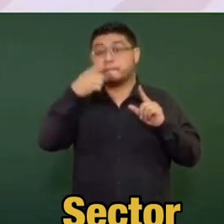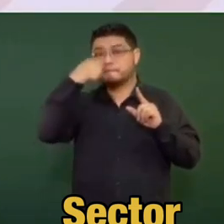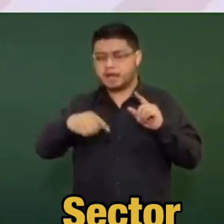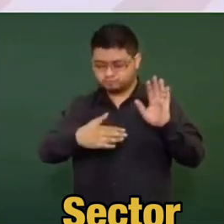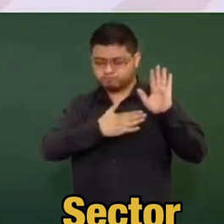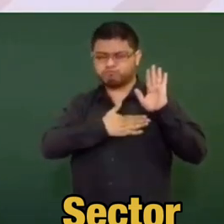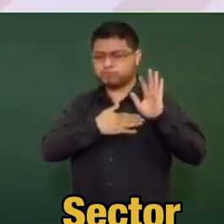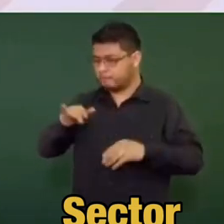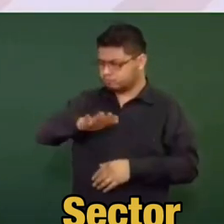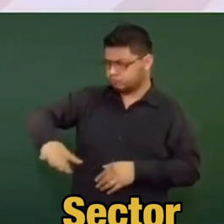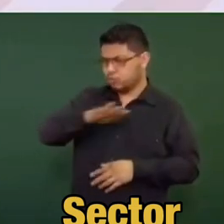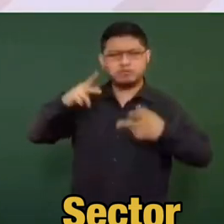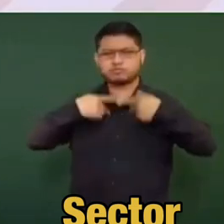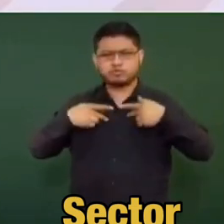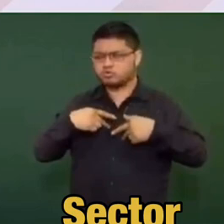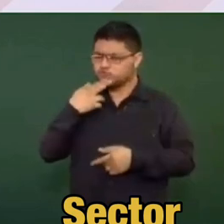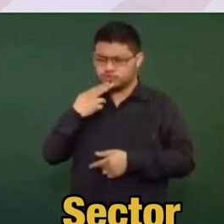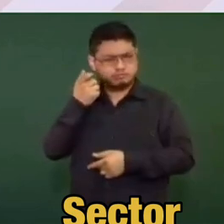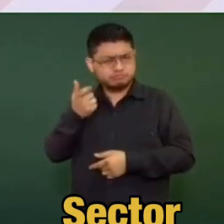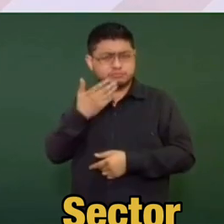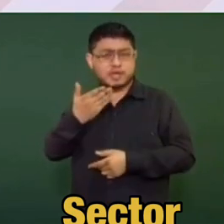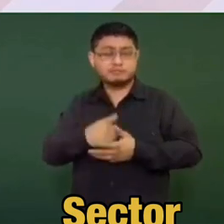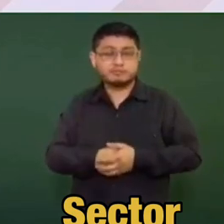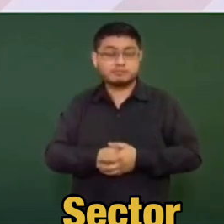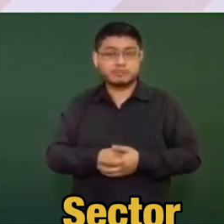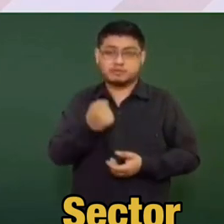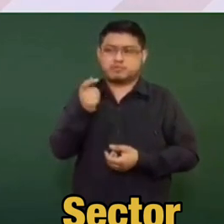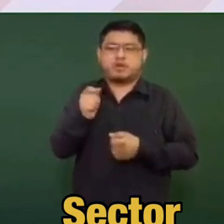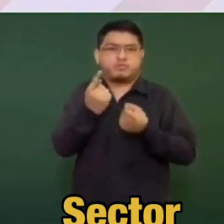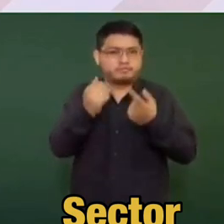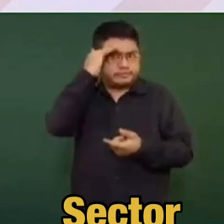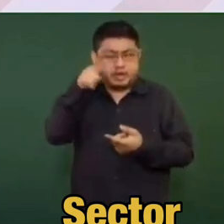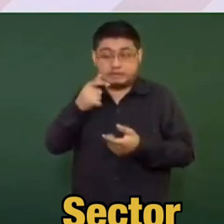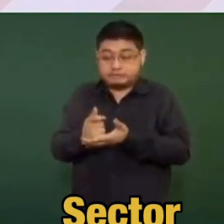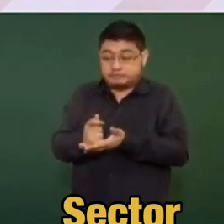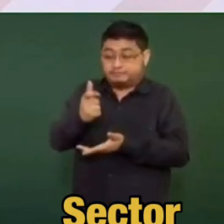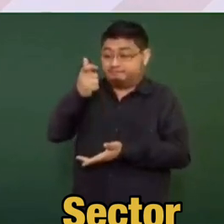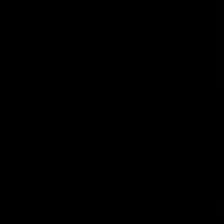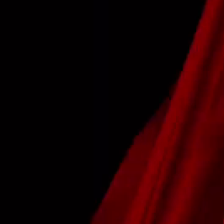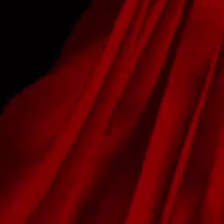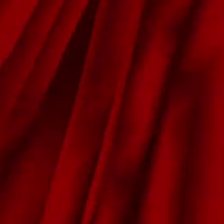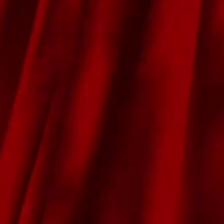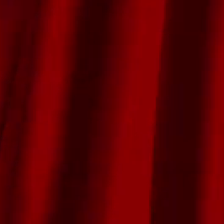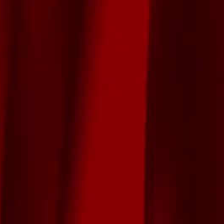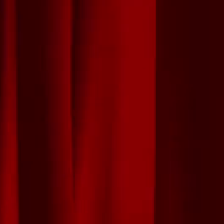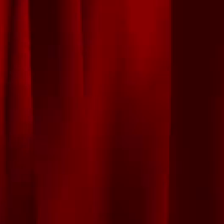a todos los hogares de México, sin que ello signifique un incremento en términos reales en las tarifas de luz.